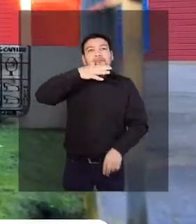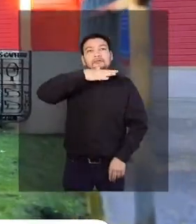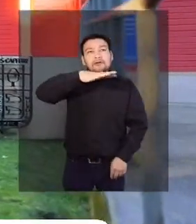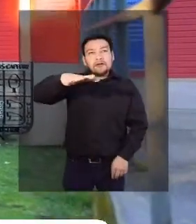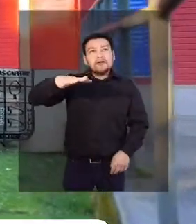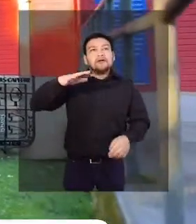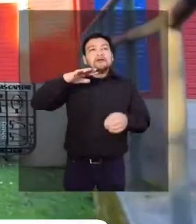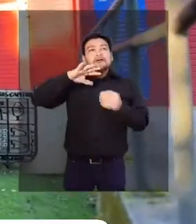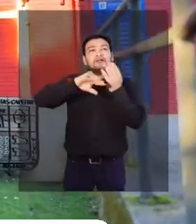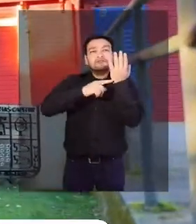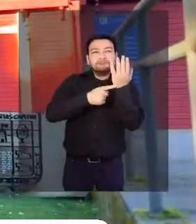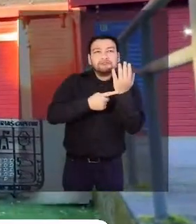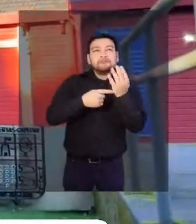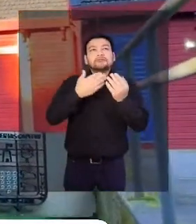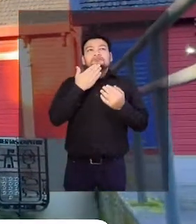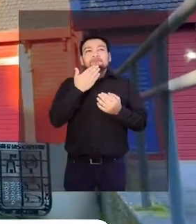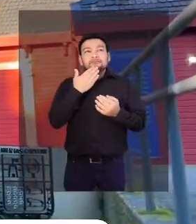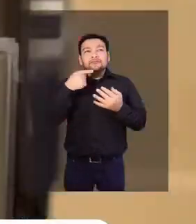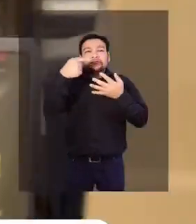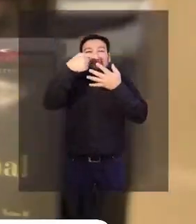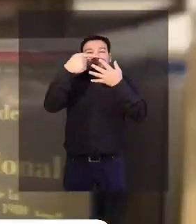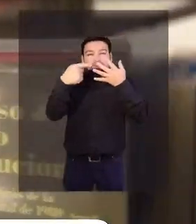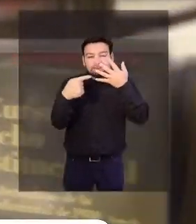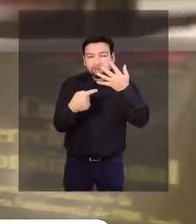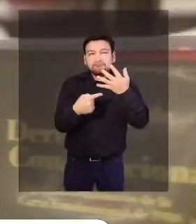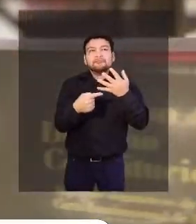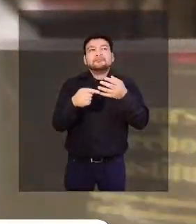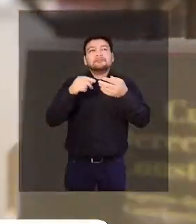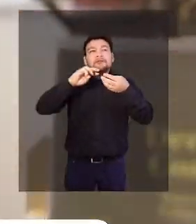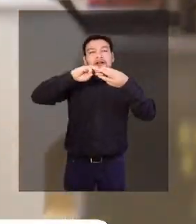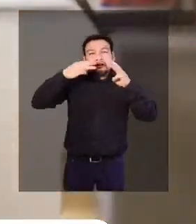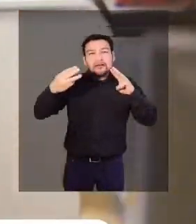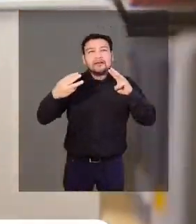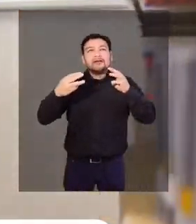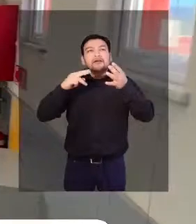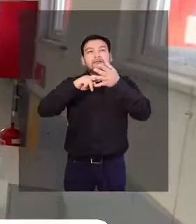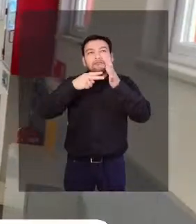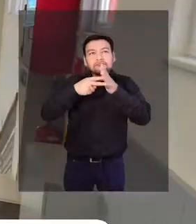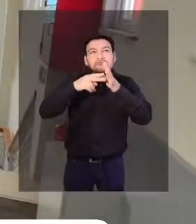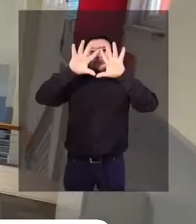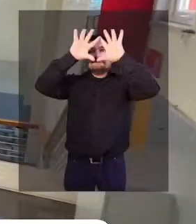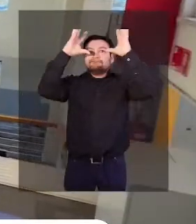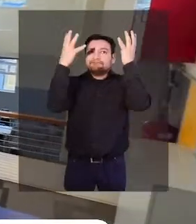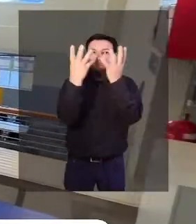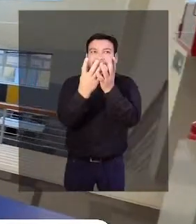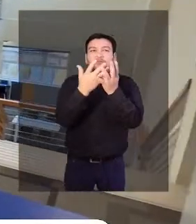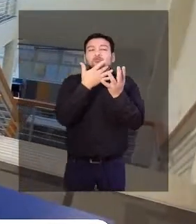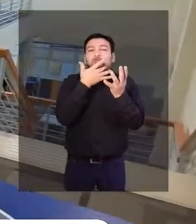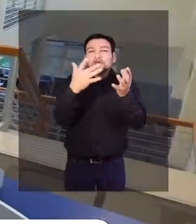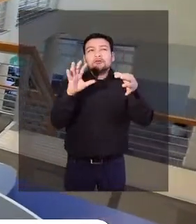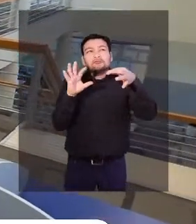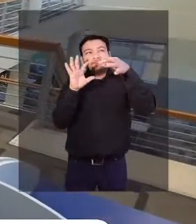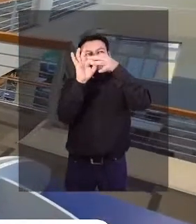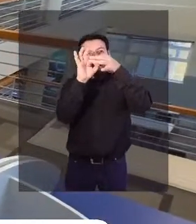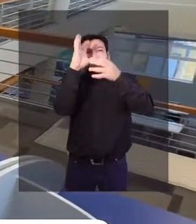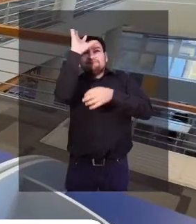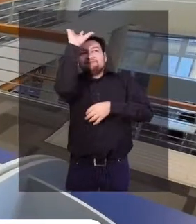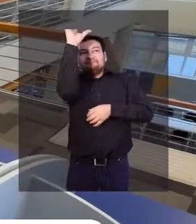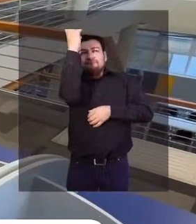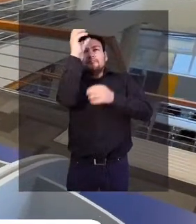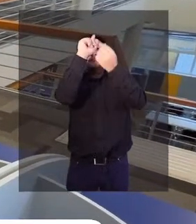A lo largo de sus 34 años de existencia, nuestra sede de Puerto Montt ha experimentado un desarrollo